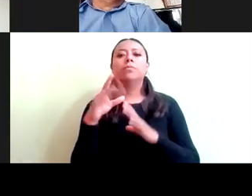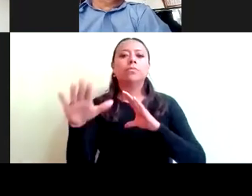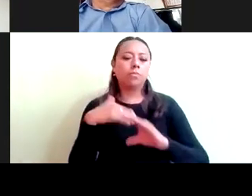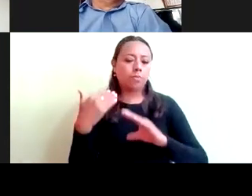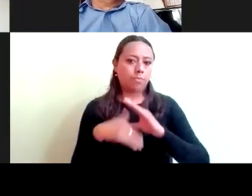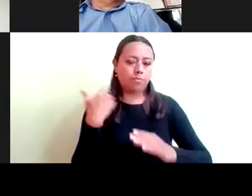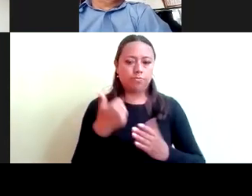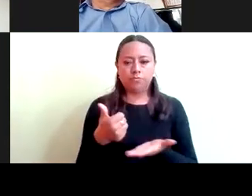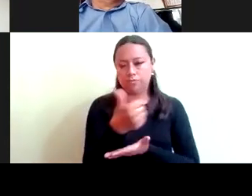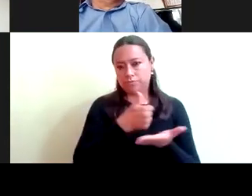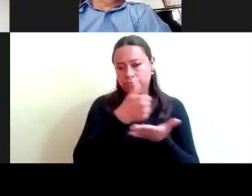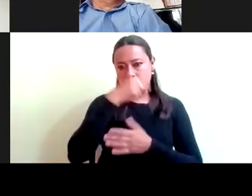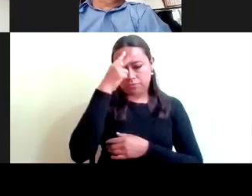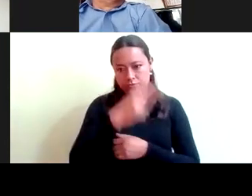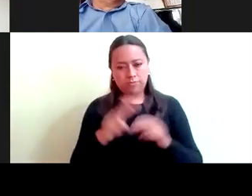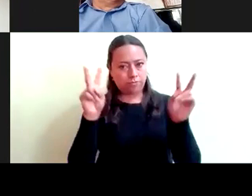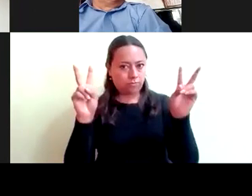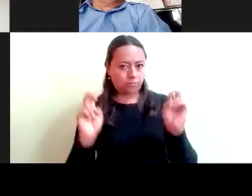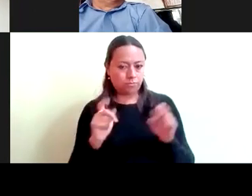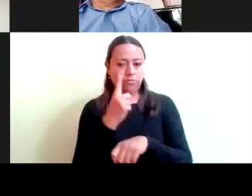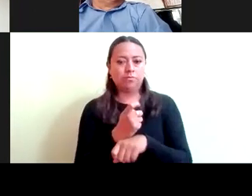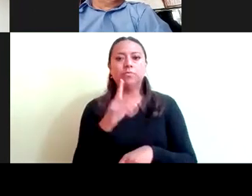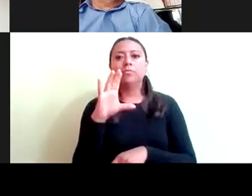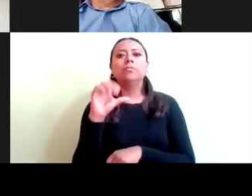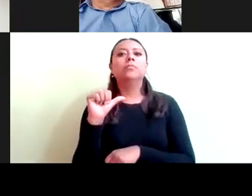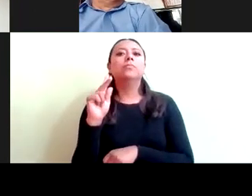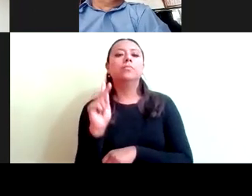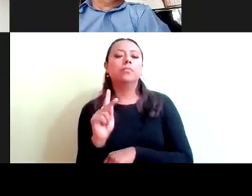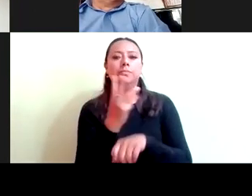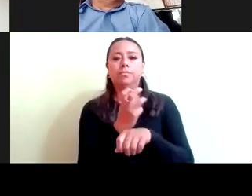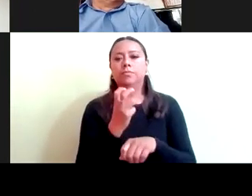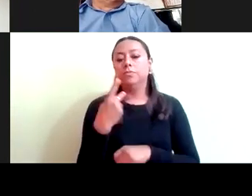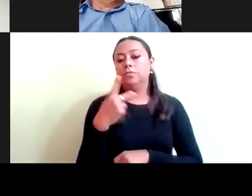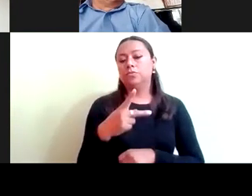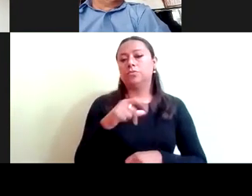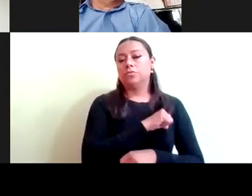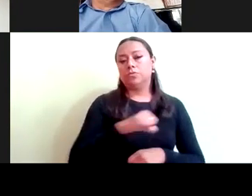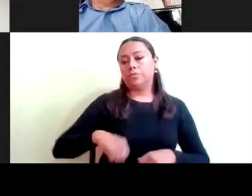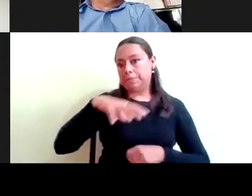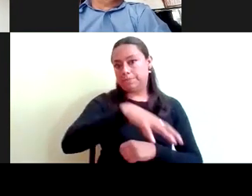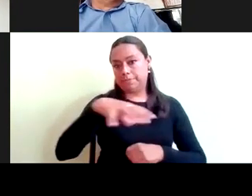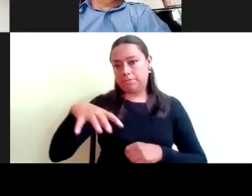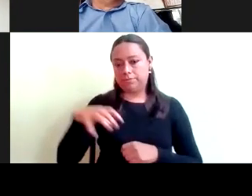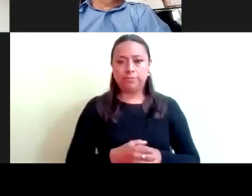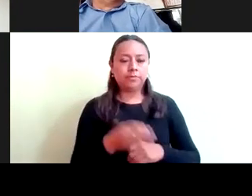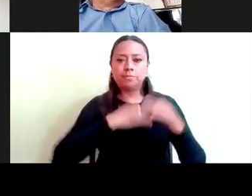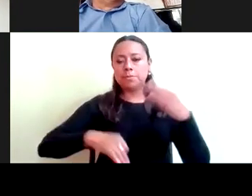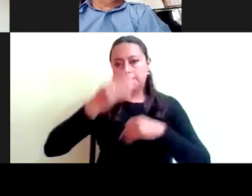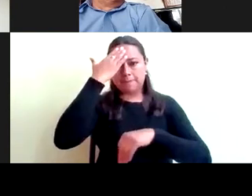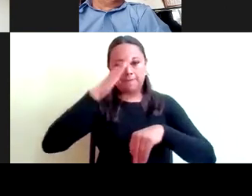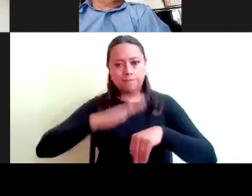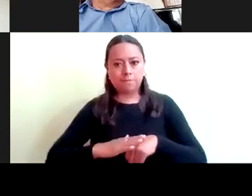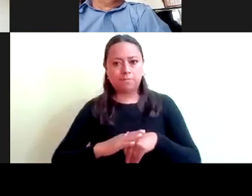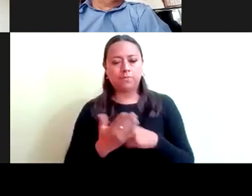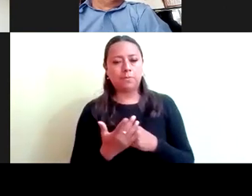fiscal 2021, en su título primero, capítulo tercero de las alcaldías, se contempla lo relativo a los recursos